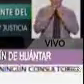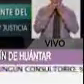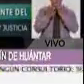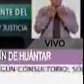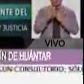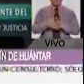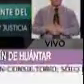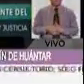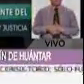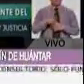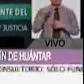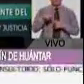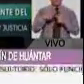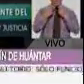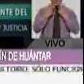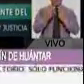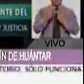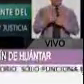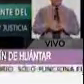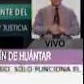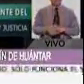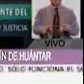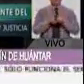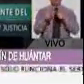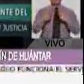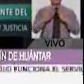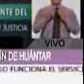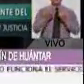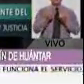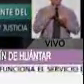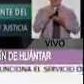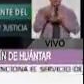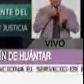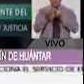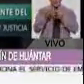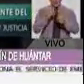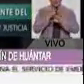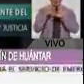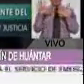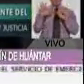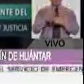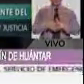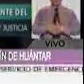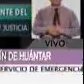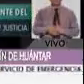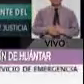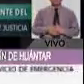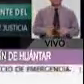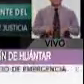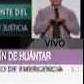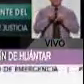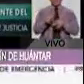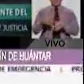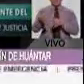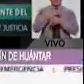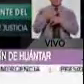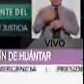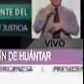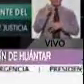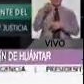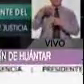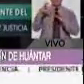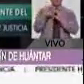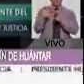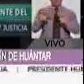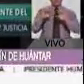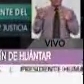expresado esta observación. Queríamos que por favor nos aclare estos puntos. Sobre todo la participación de las ONGs en